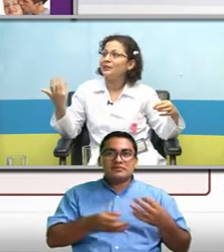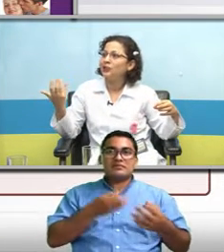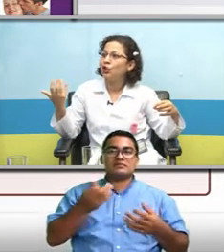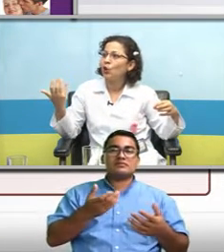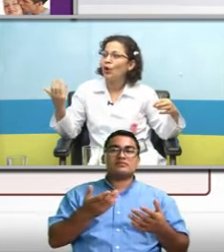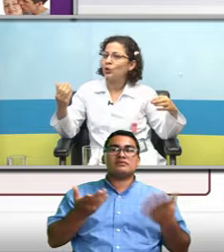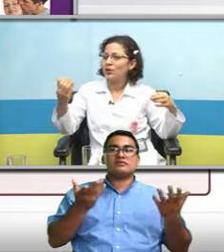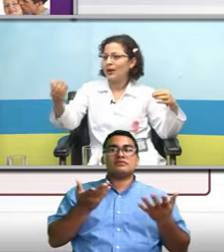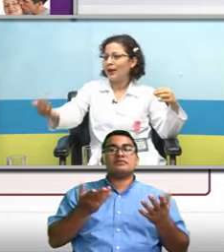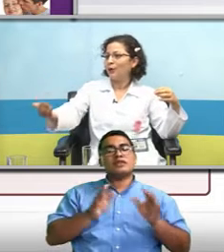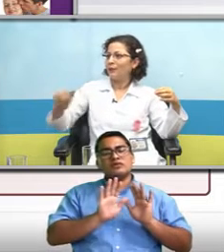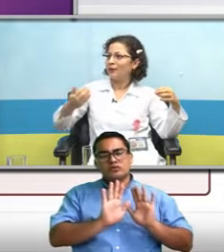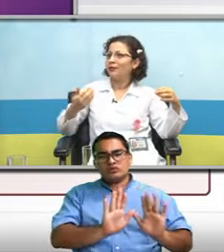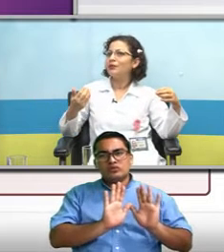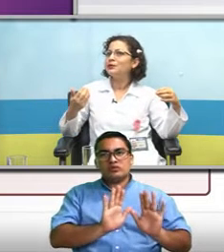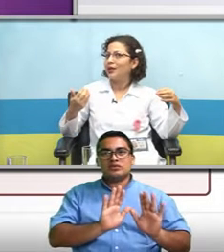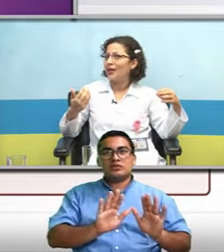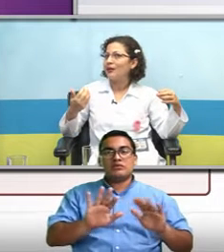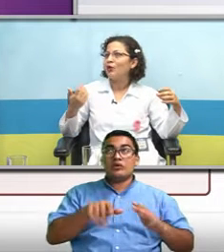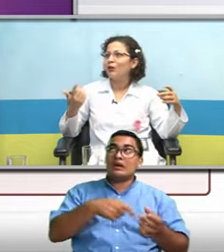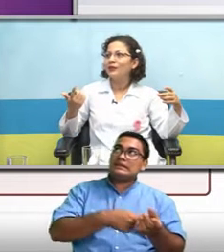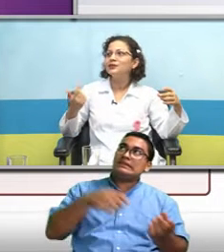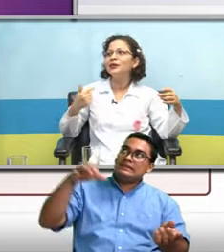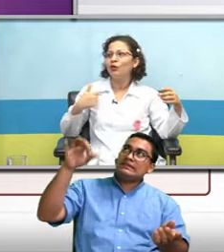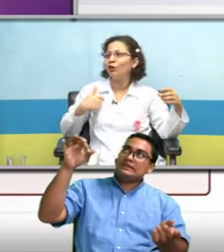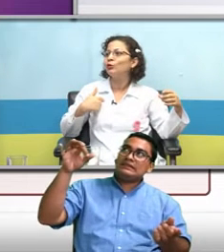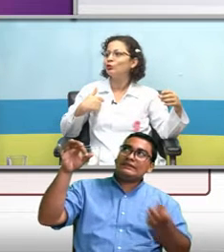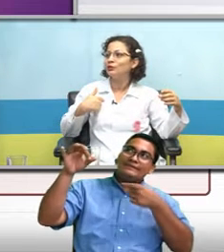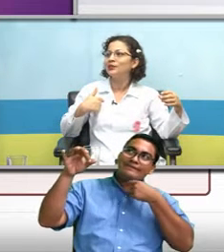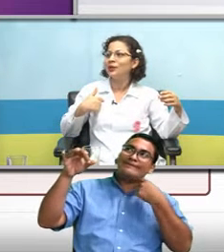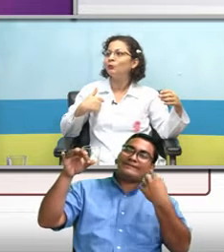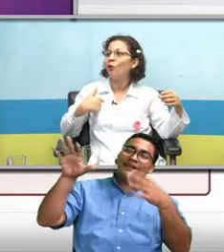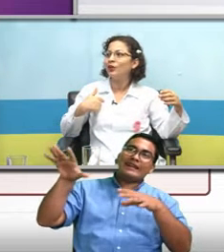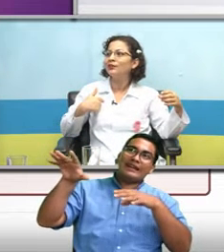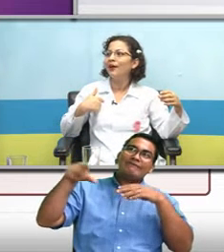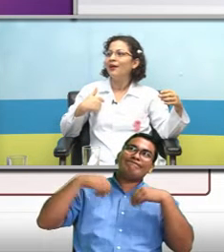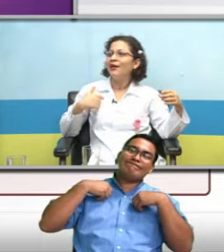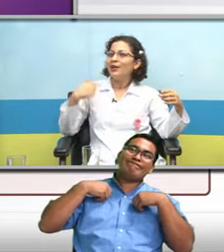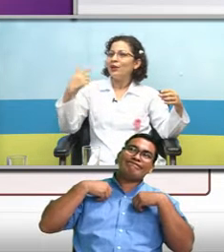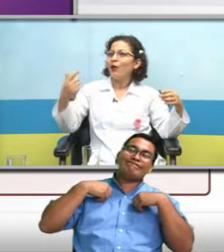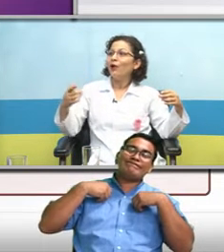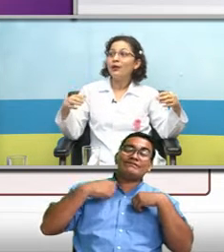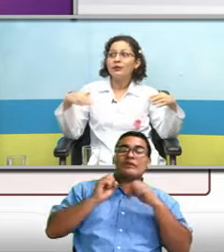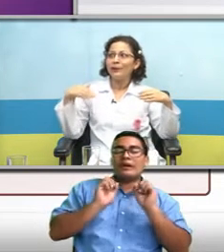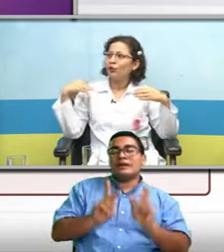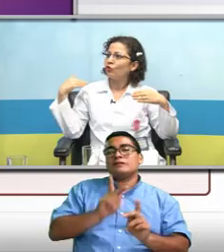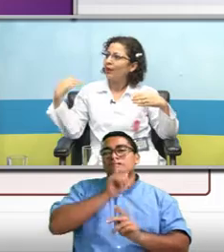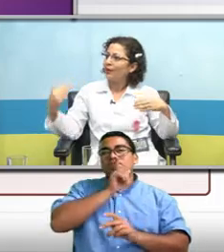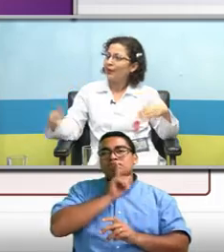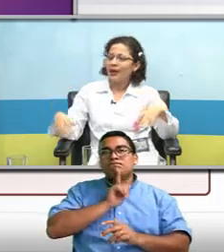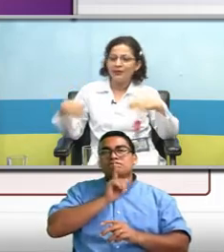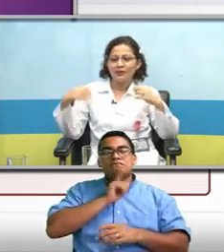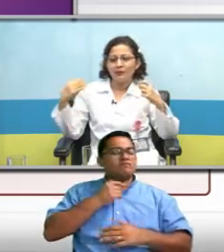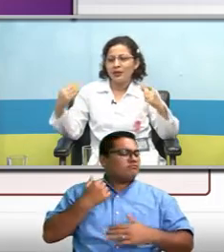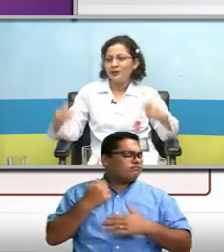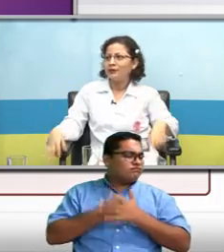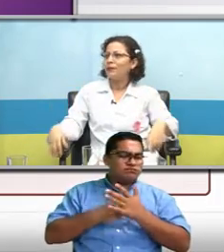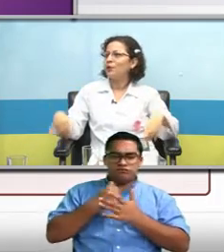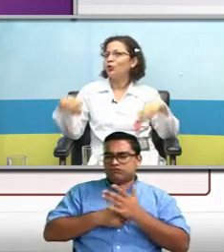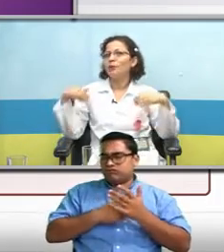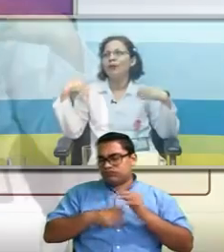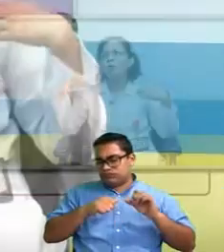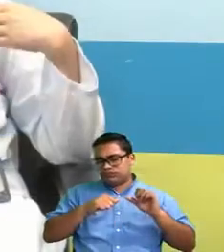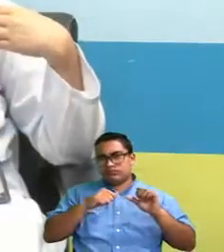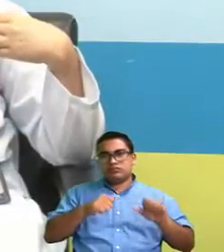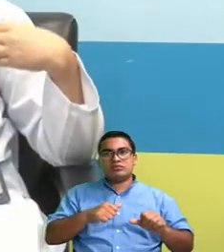ella sintió. Entonces, claro, la paciente dice, ella lo que dice es lo que yo estoy sintiendo ahorita. Claro, sí. Y luego le dice, pero yo salí adelante, terminé el